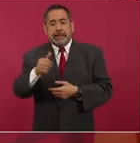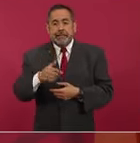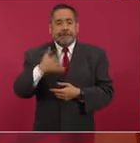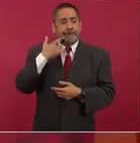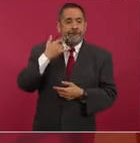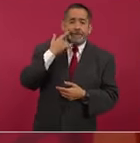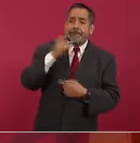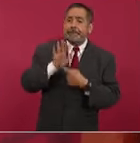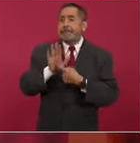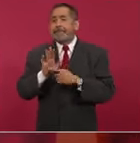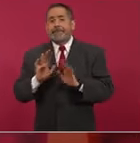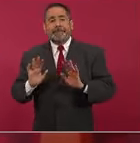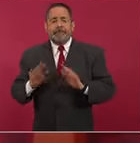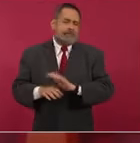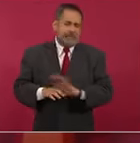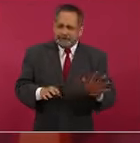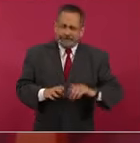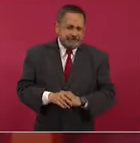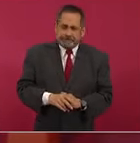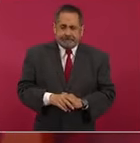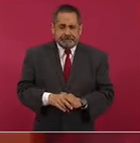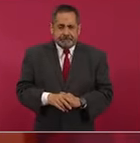o para que nos digan,